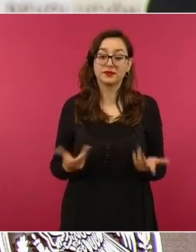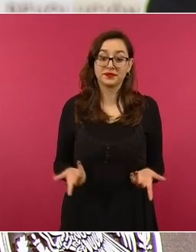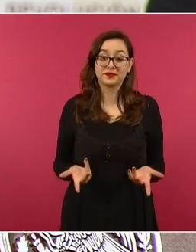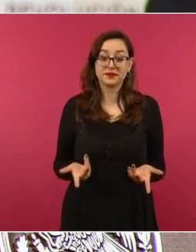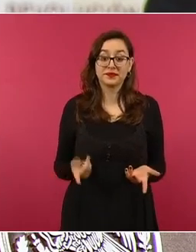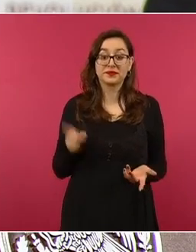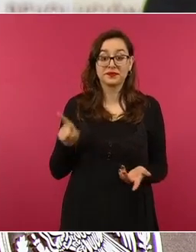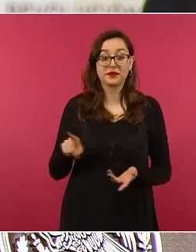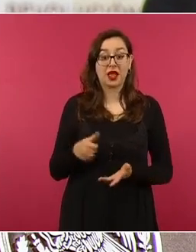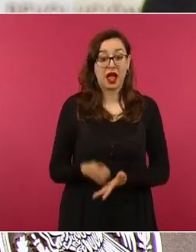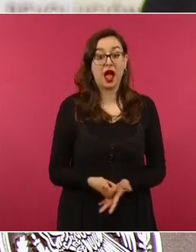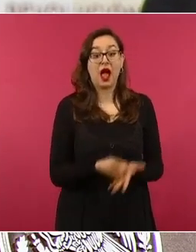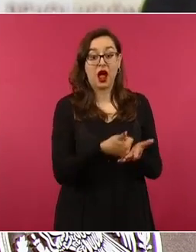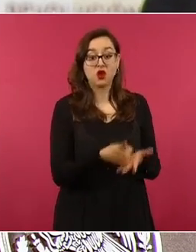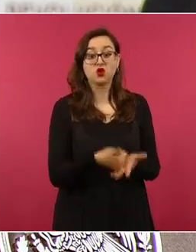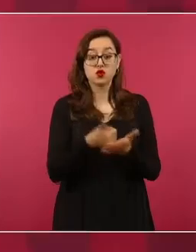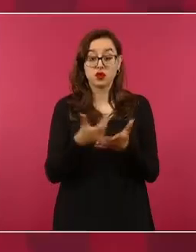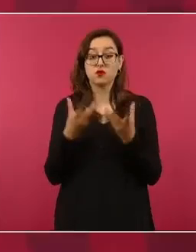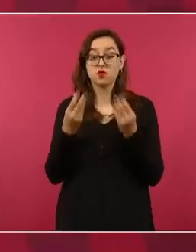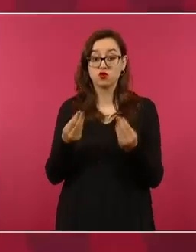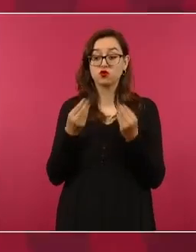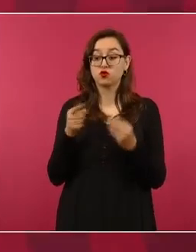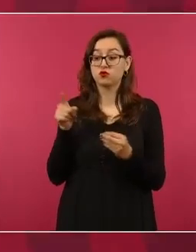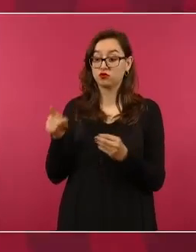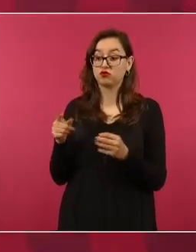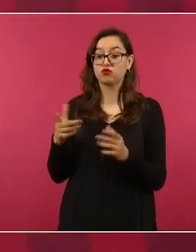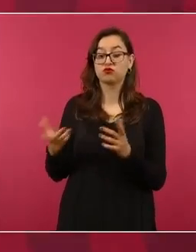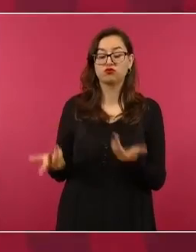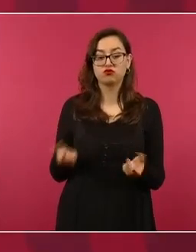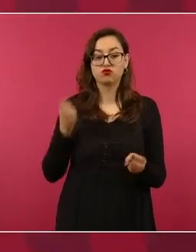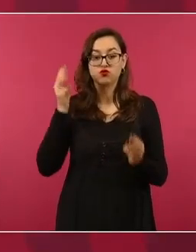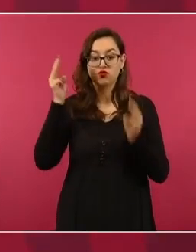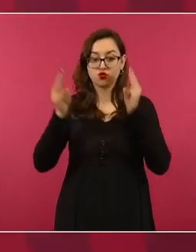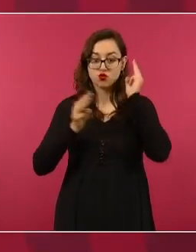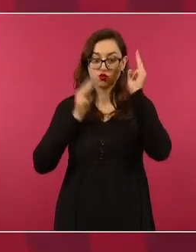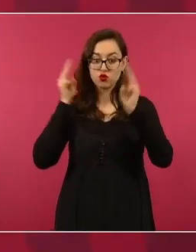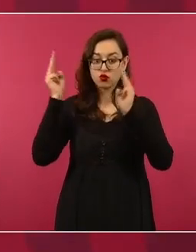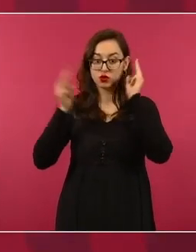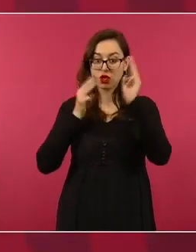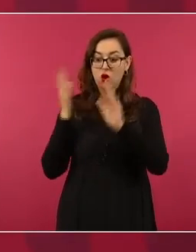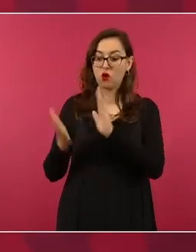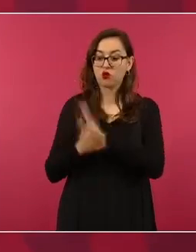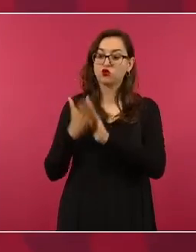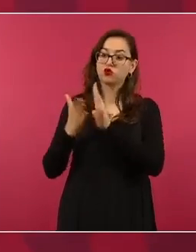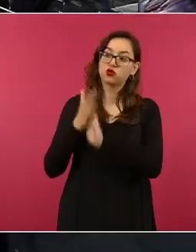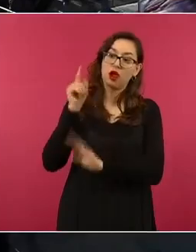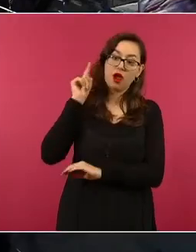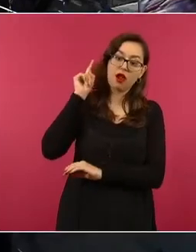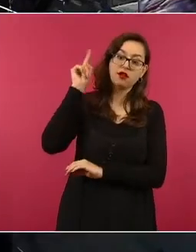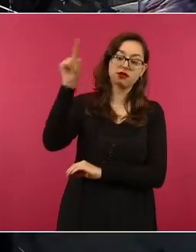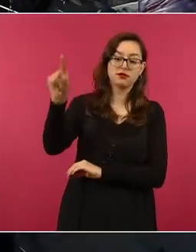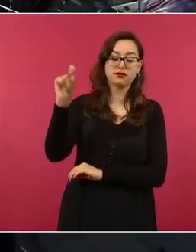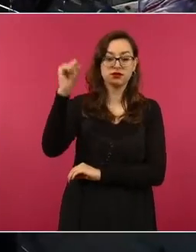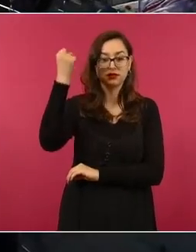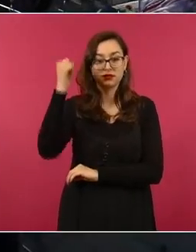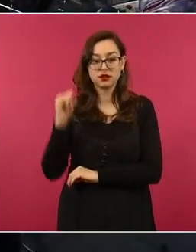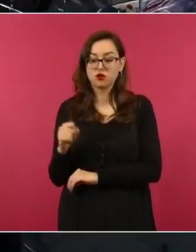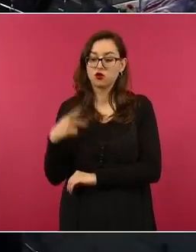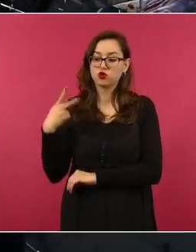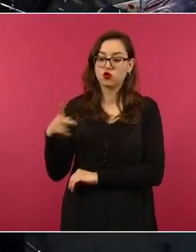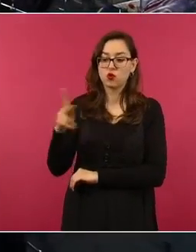ayudando porque se está haciendo un museo en Mocorito, Sinaloa, que es su